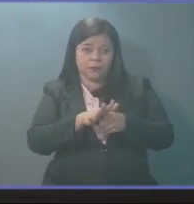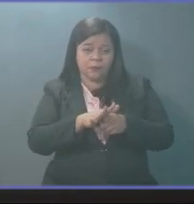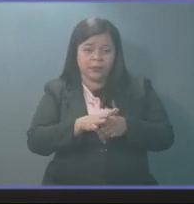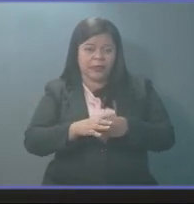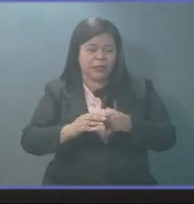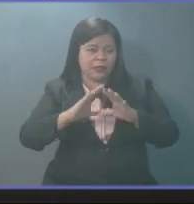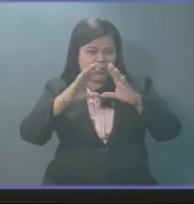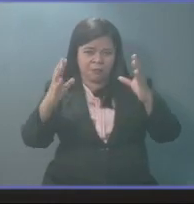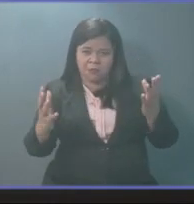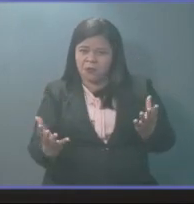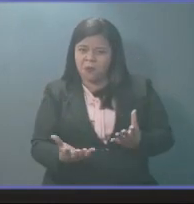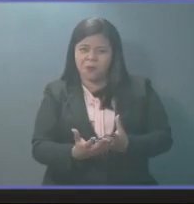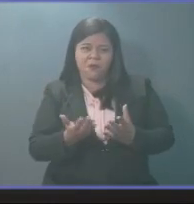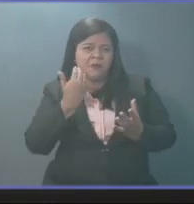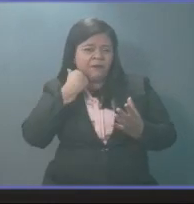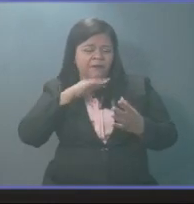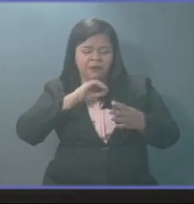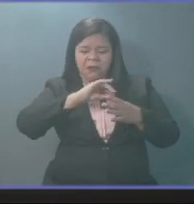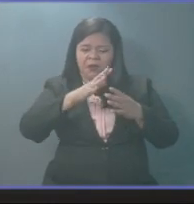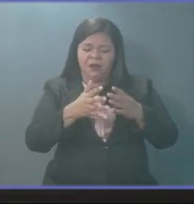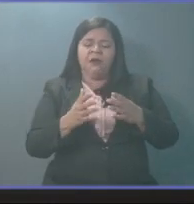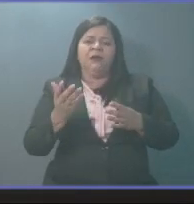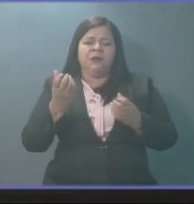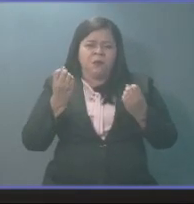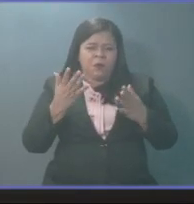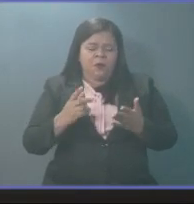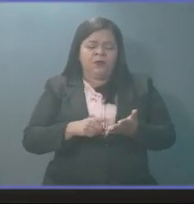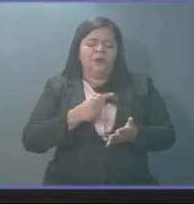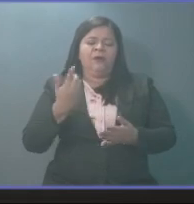Múltiples veces hemos hecho acá